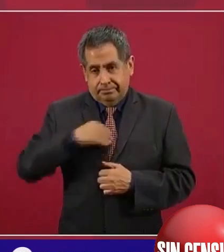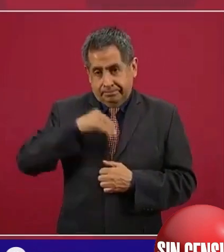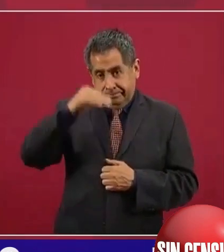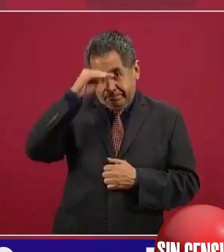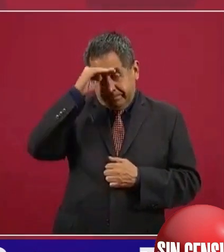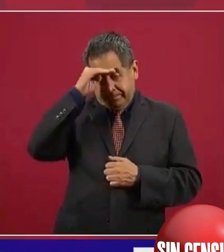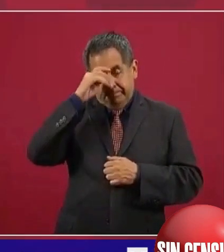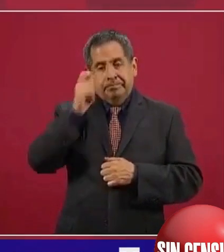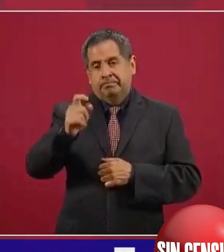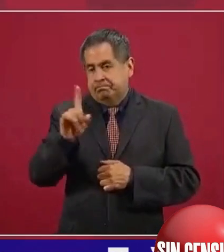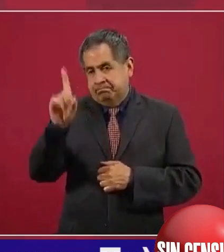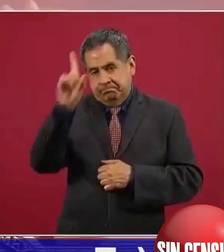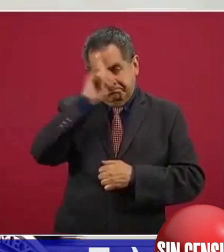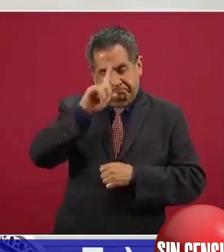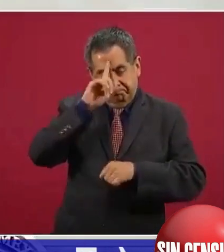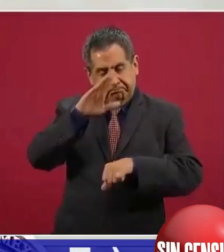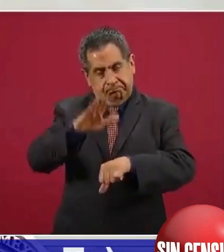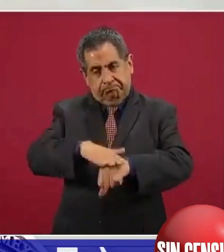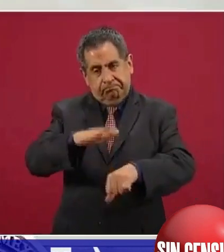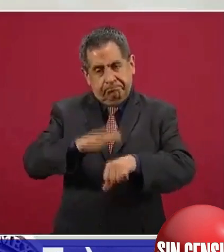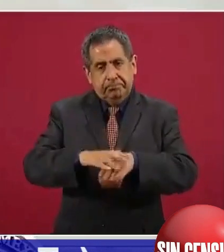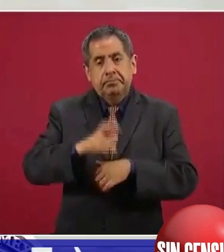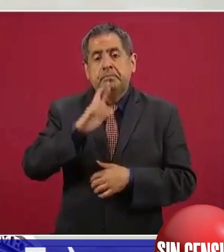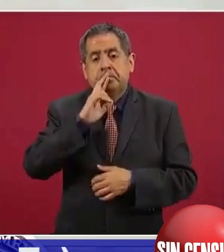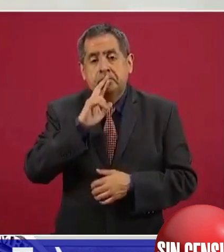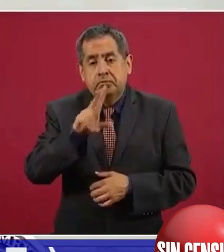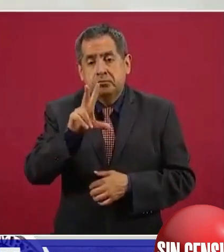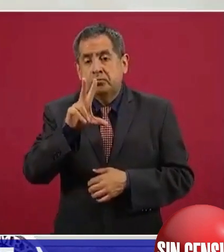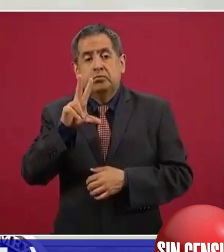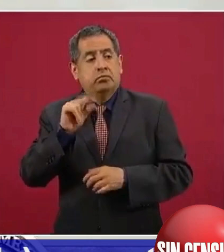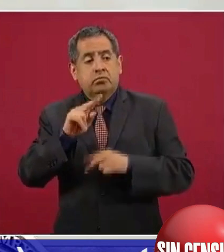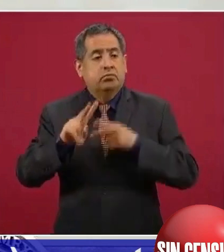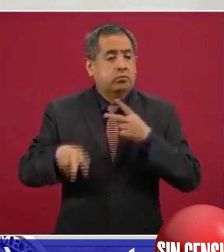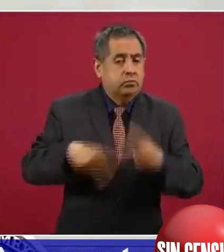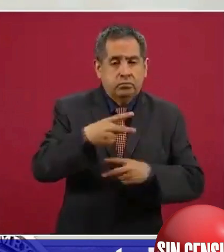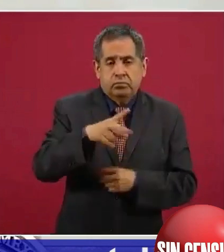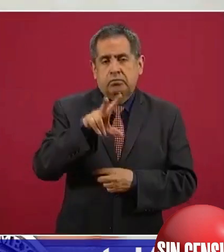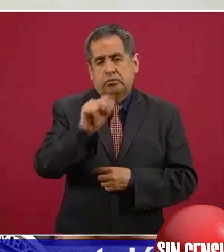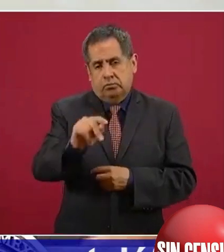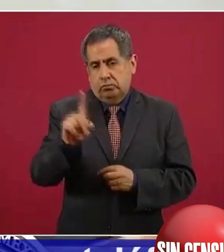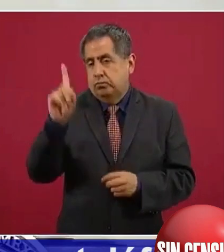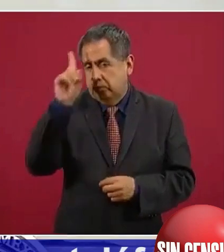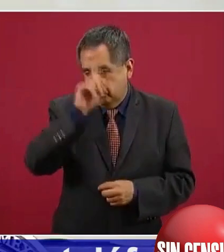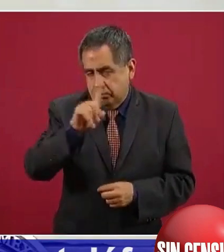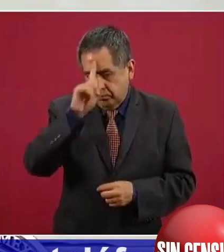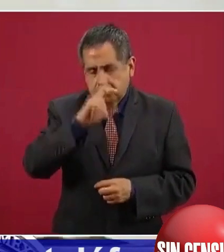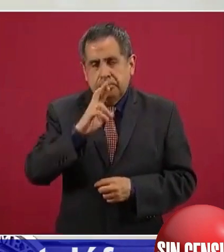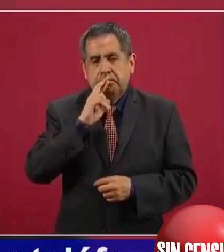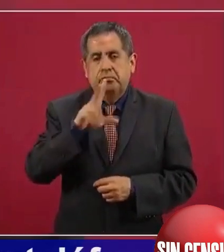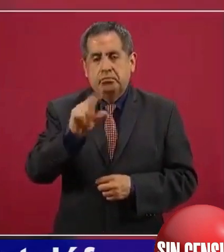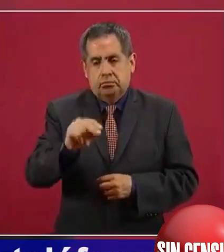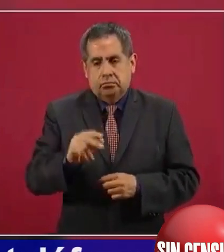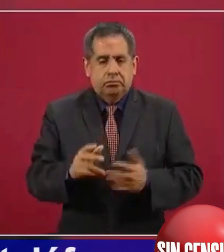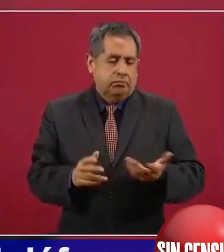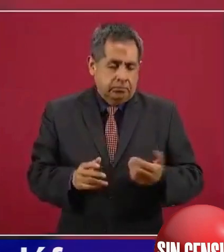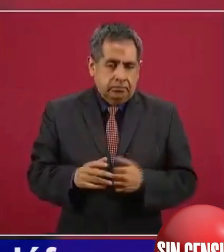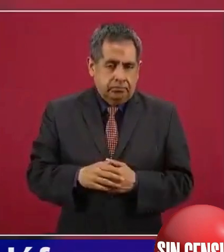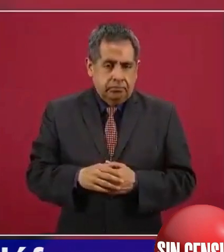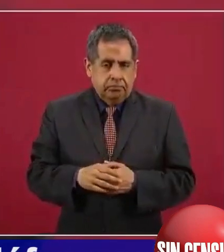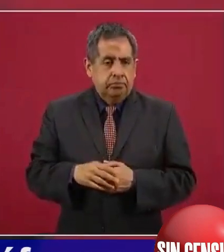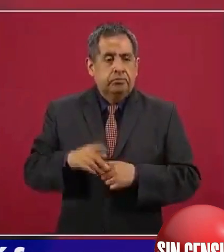general la recomendación es evitar confluir y, de ser posible, que se tomen las